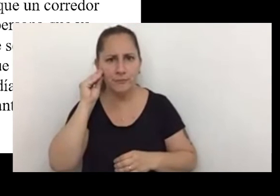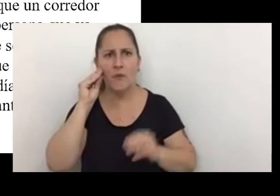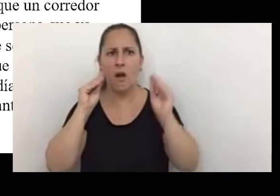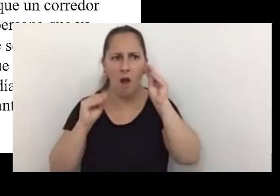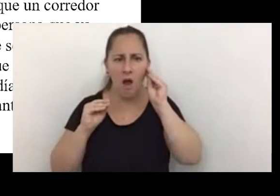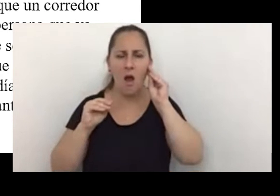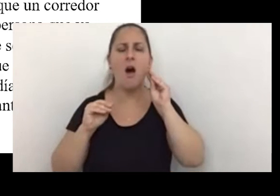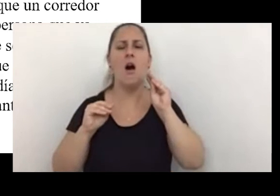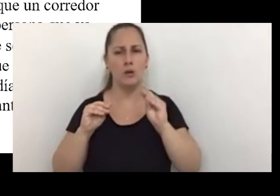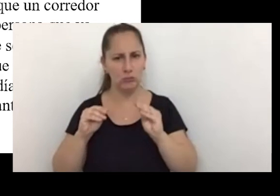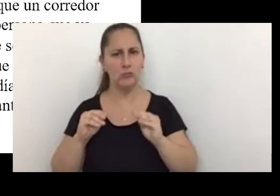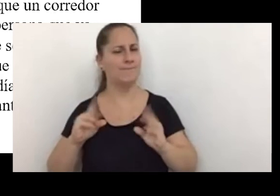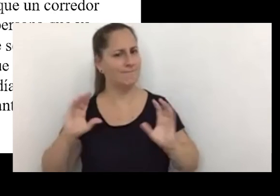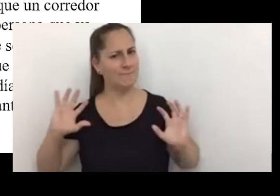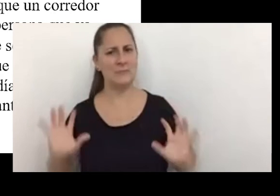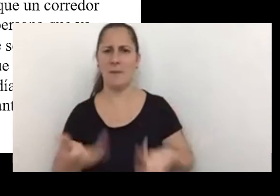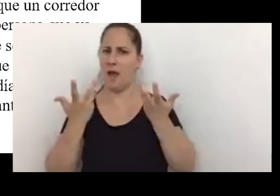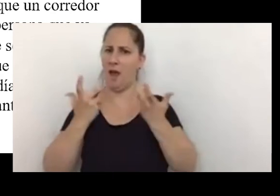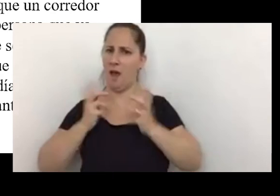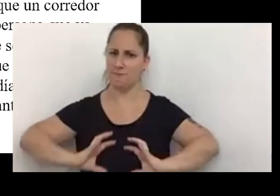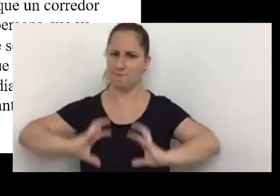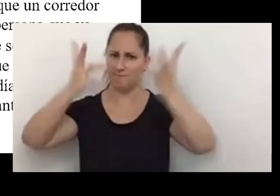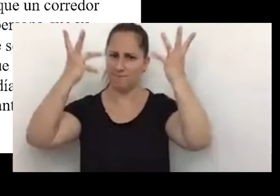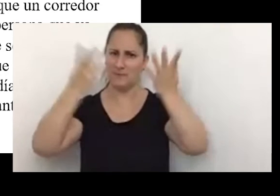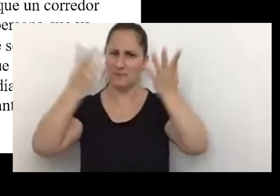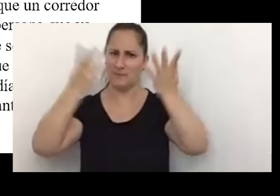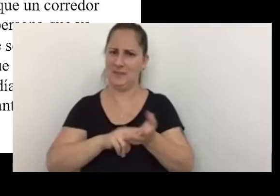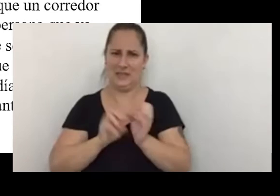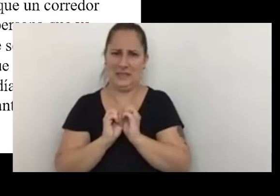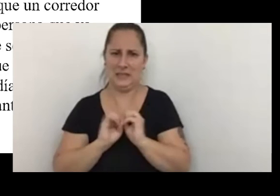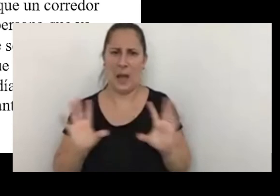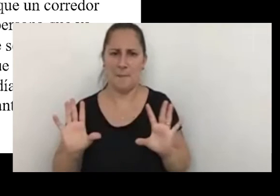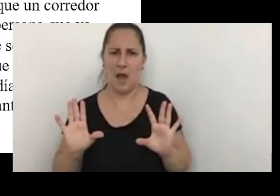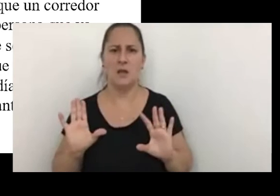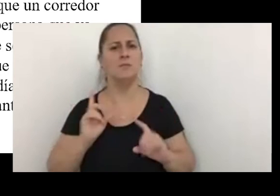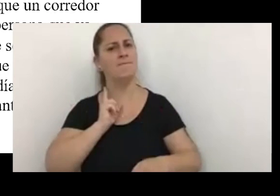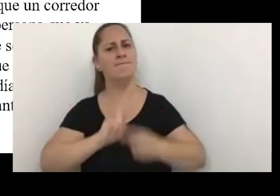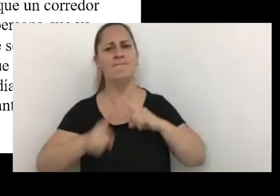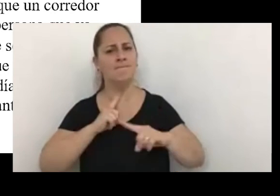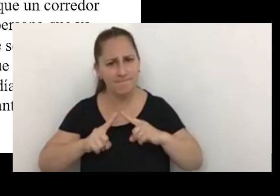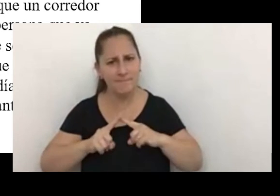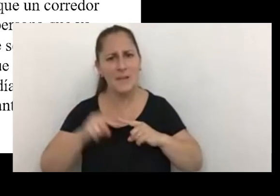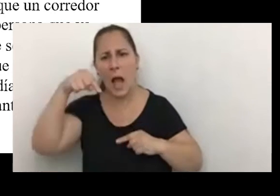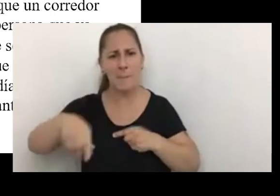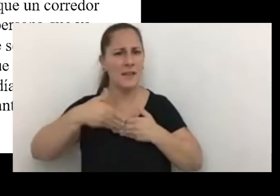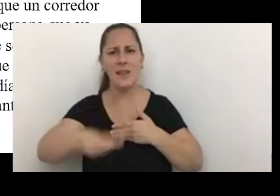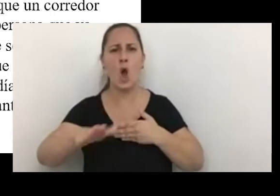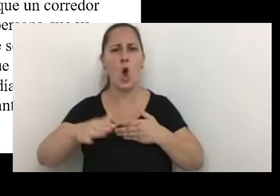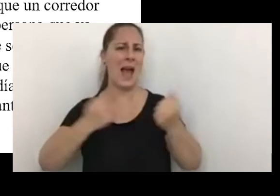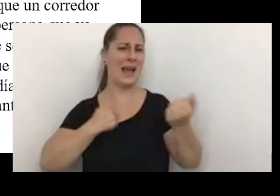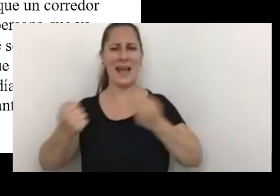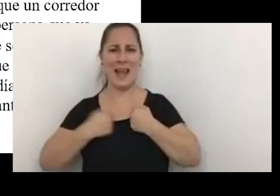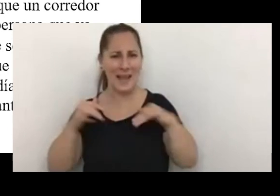expresado indignación por esta injusta tasa, poniéndose de acuerdo en no acudir a ninguna carrera popular, ya